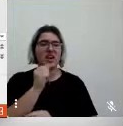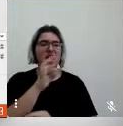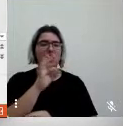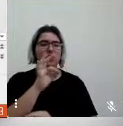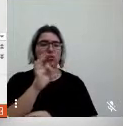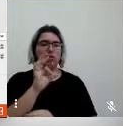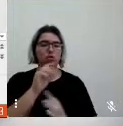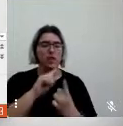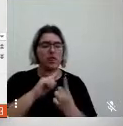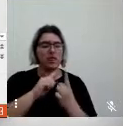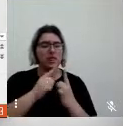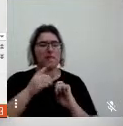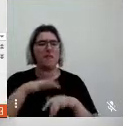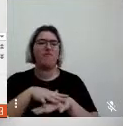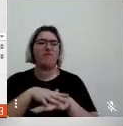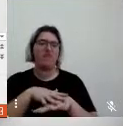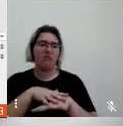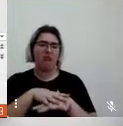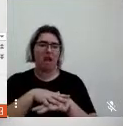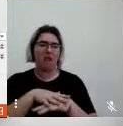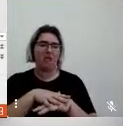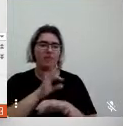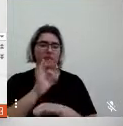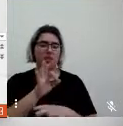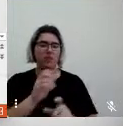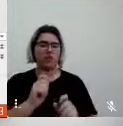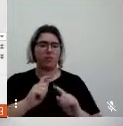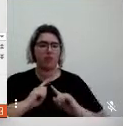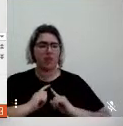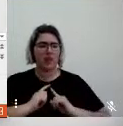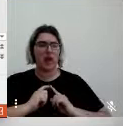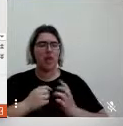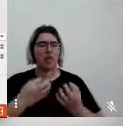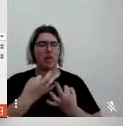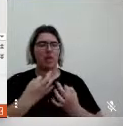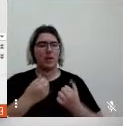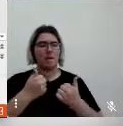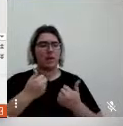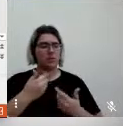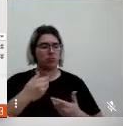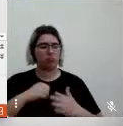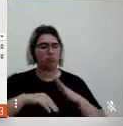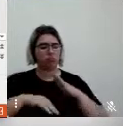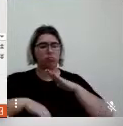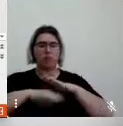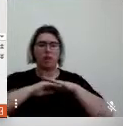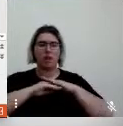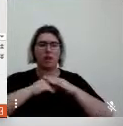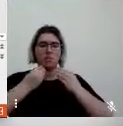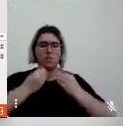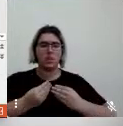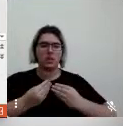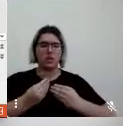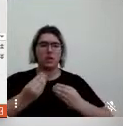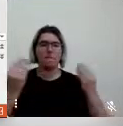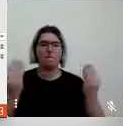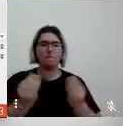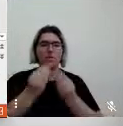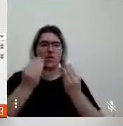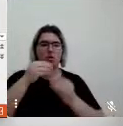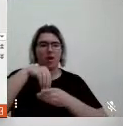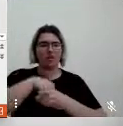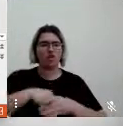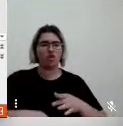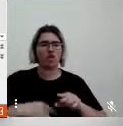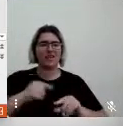fibra. Y la fibra lo que nos va a aportar a nosotros es más saciedad, va a mejorar la composición de nuestro intestino